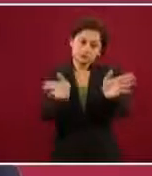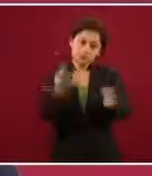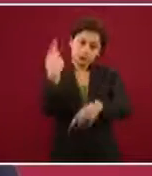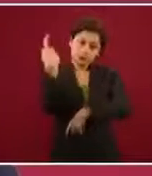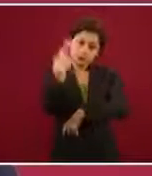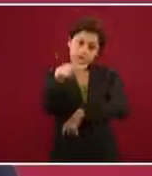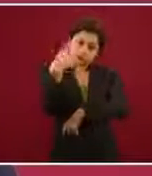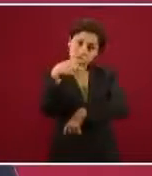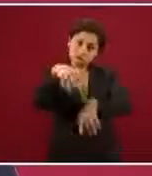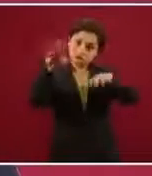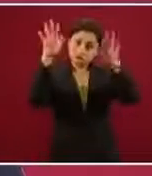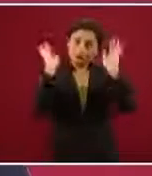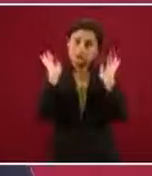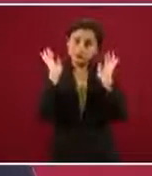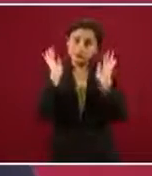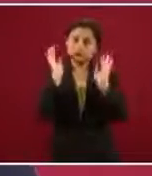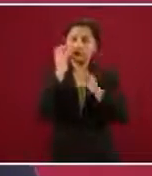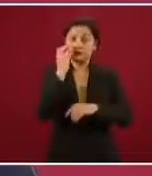ciudadanos,